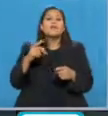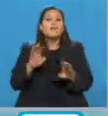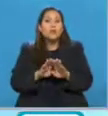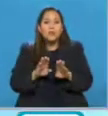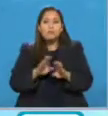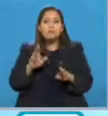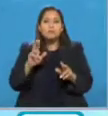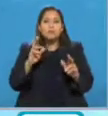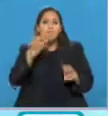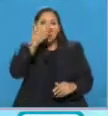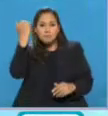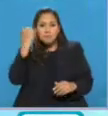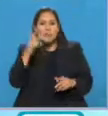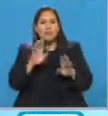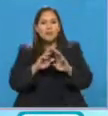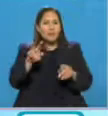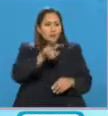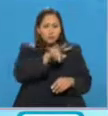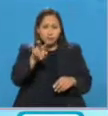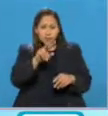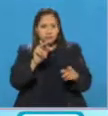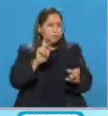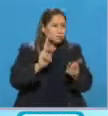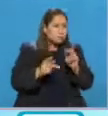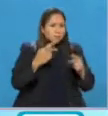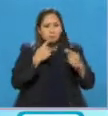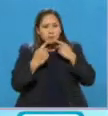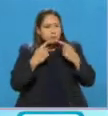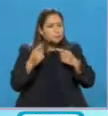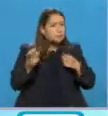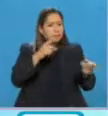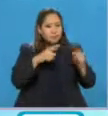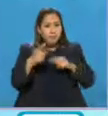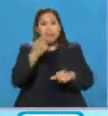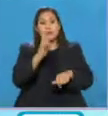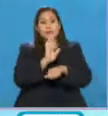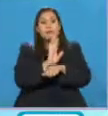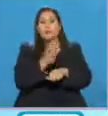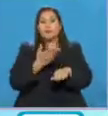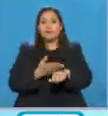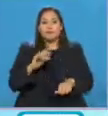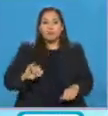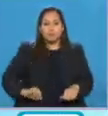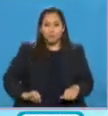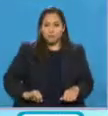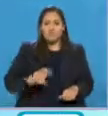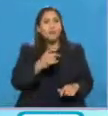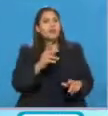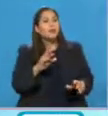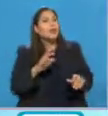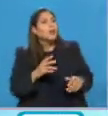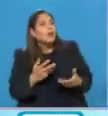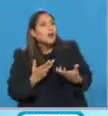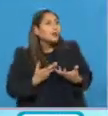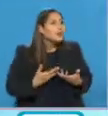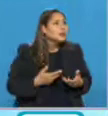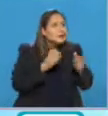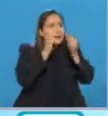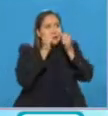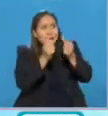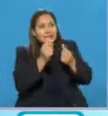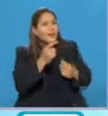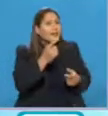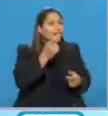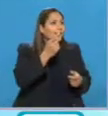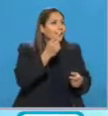humanos dialogando en esta situación extrema. Y ahí la película es muy interesante, maneja muy bien el suspenso, este intercambio de ideas,